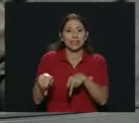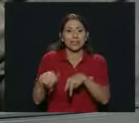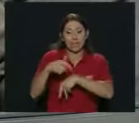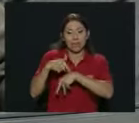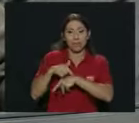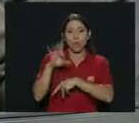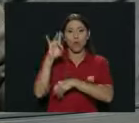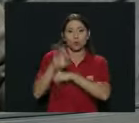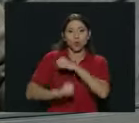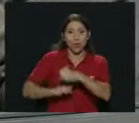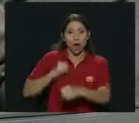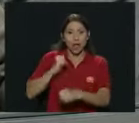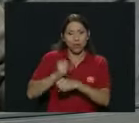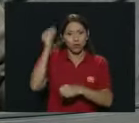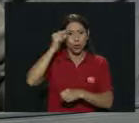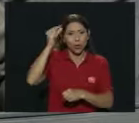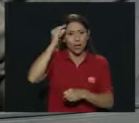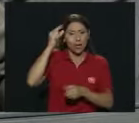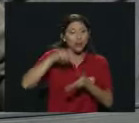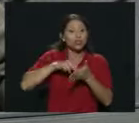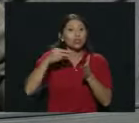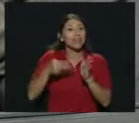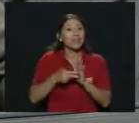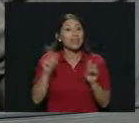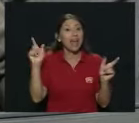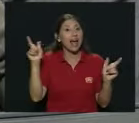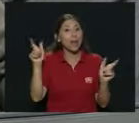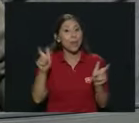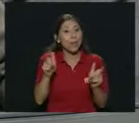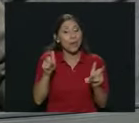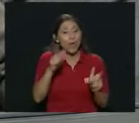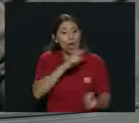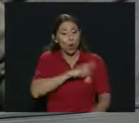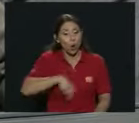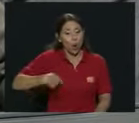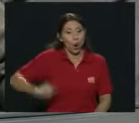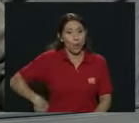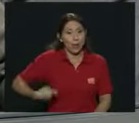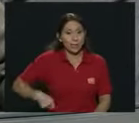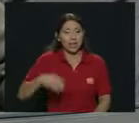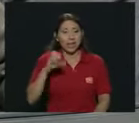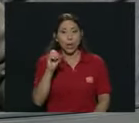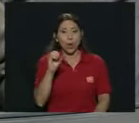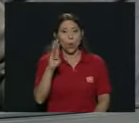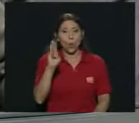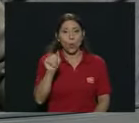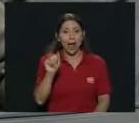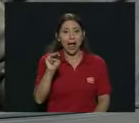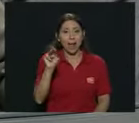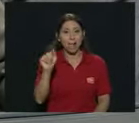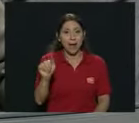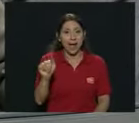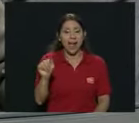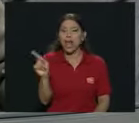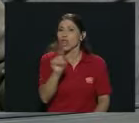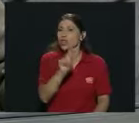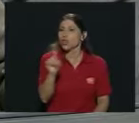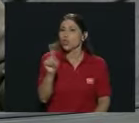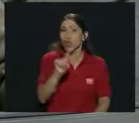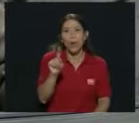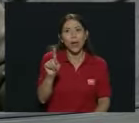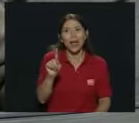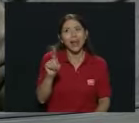Cálculos a la baja. Es decir, la administración Obama no era especialmente beneficiosa para